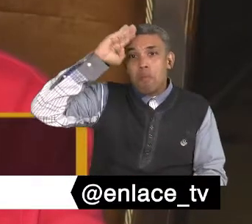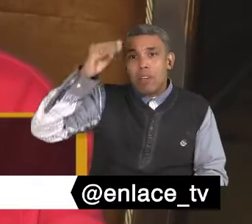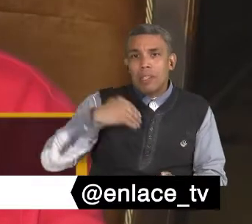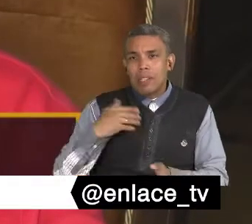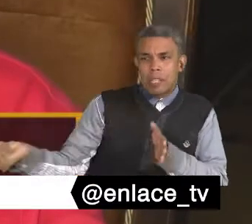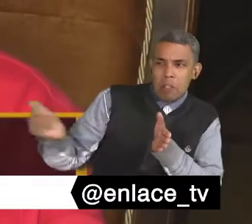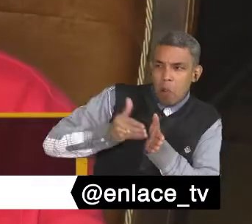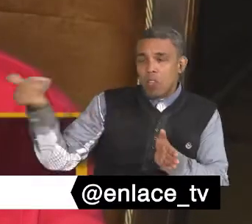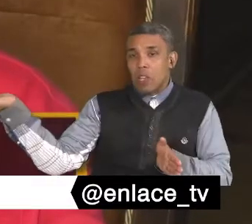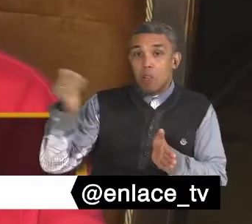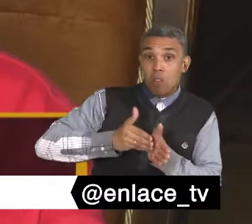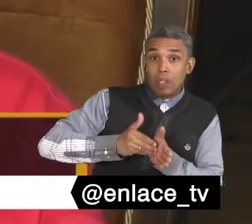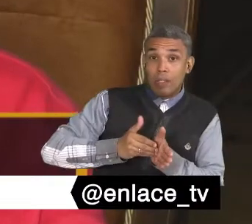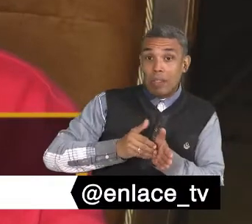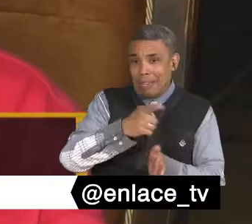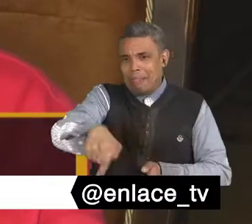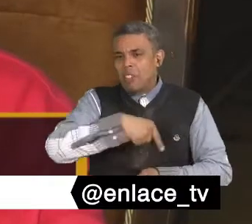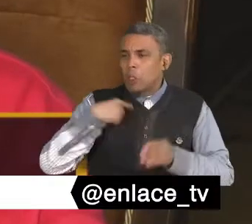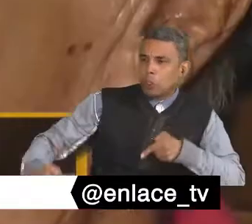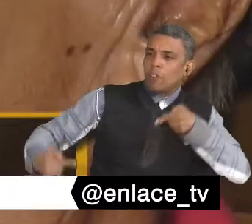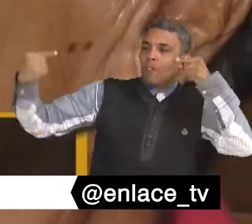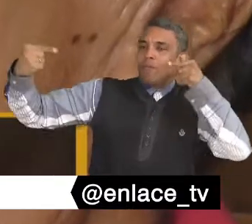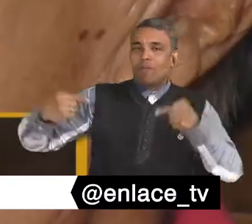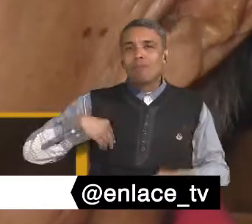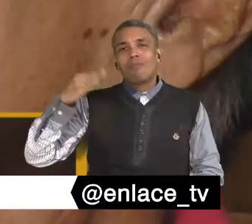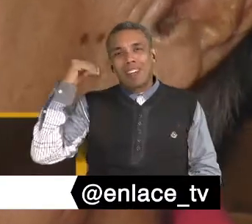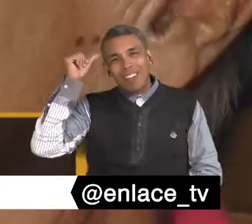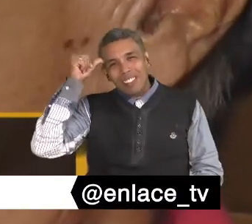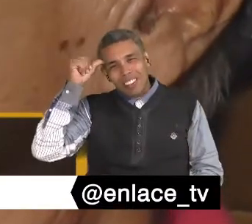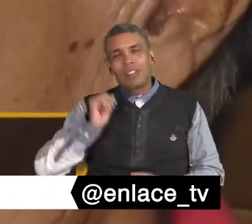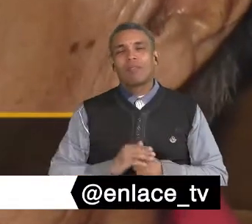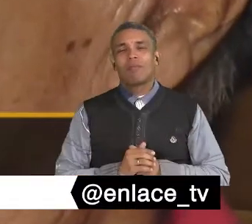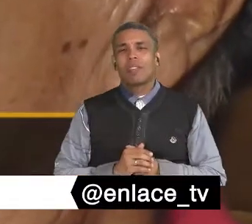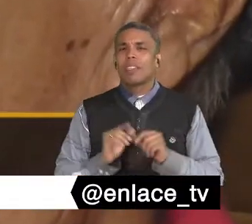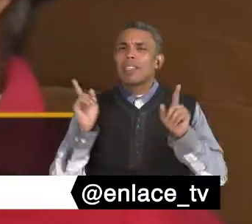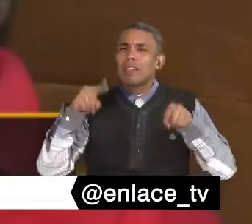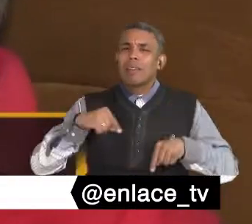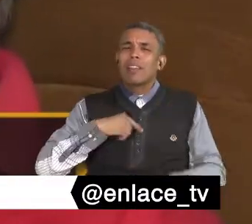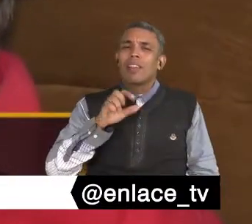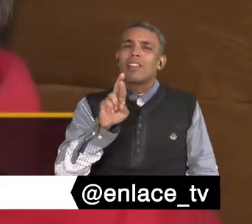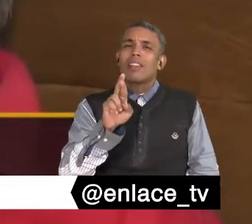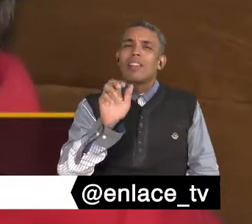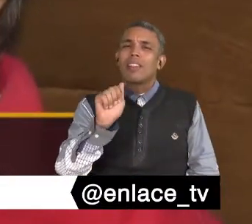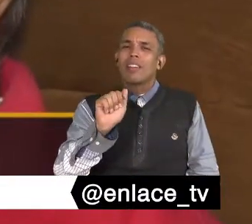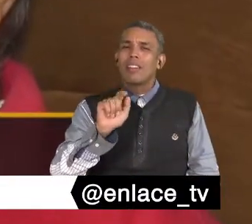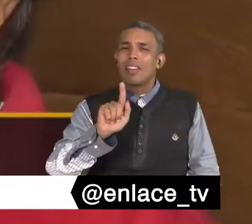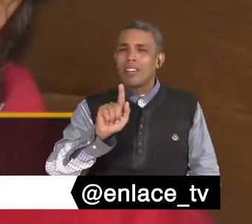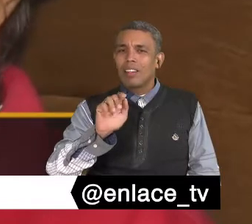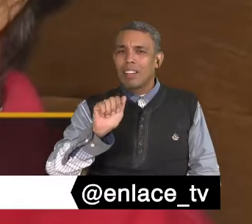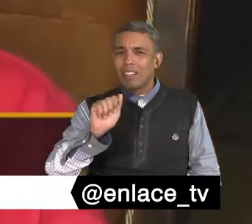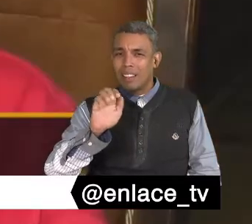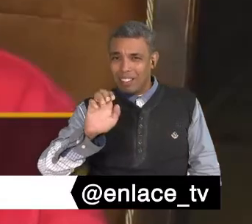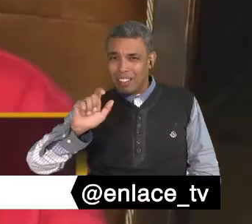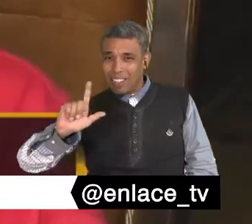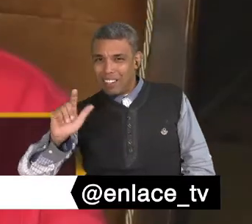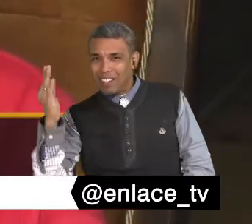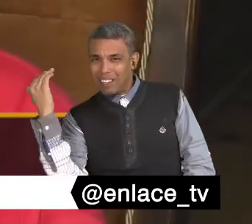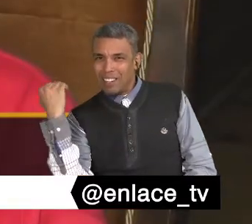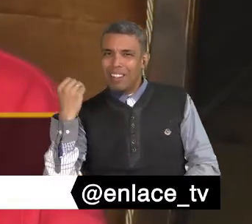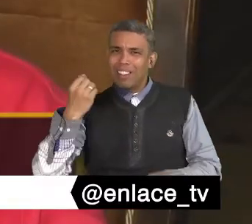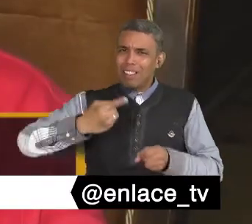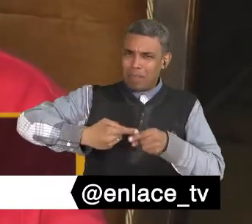eso era la plancha que llamaban. Entonces, y también recordó a Rafael Rangel, quien fue el alcalde de Barranca Bermeja y luego guerrillero. Rafael Rangel,